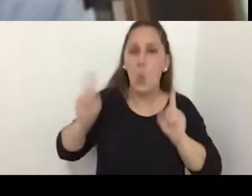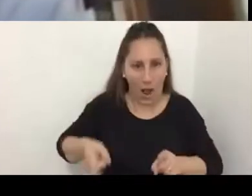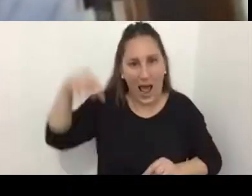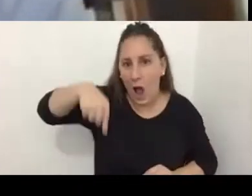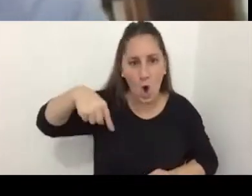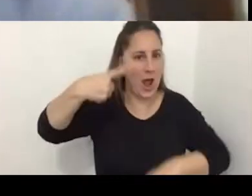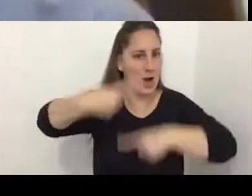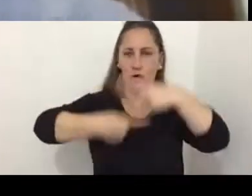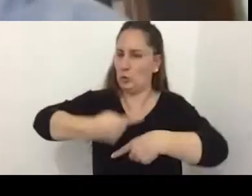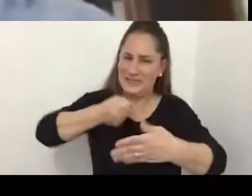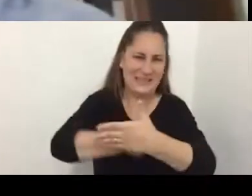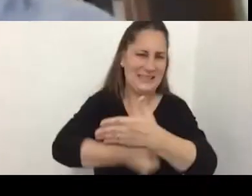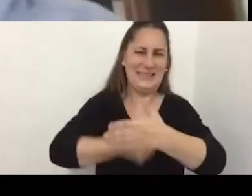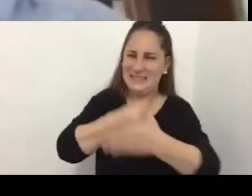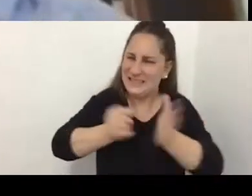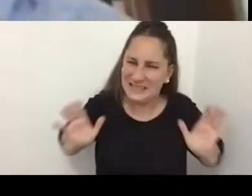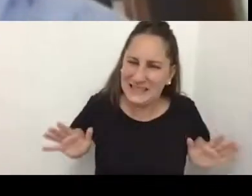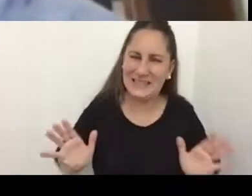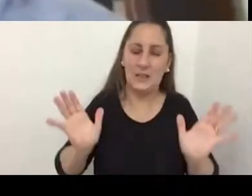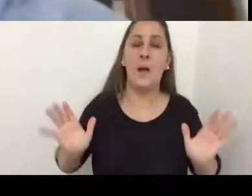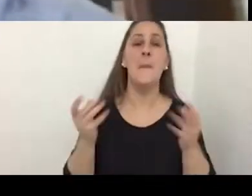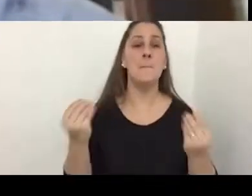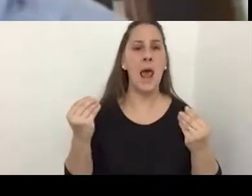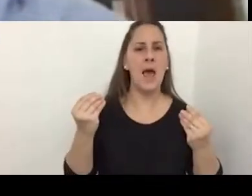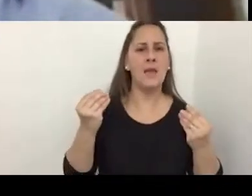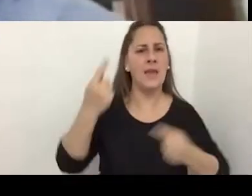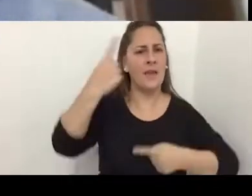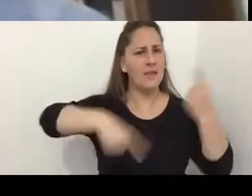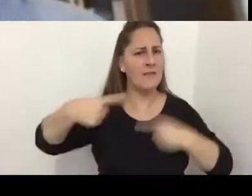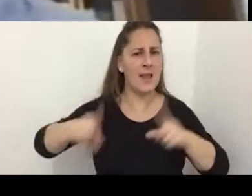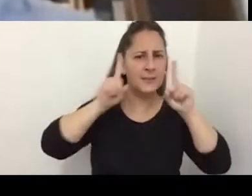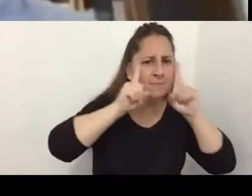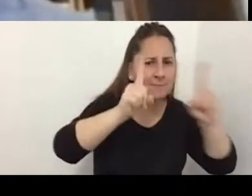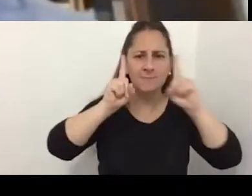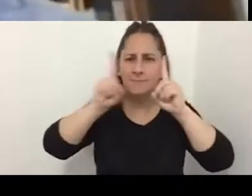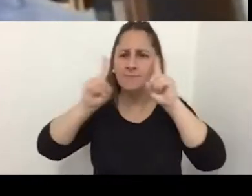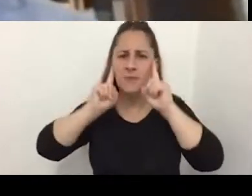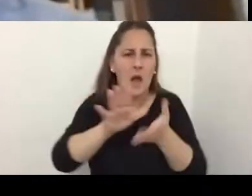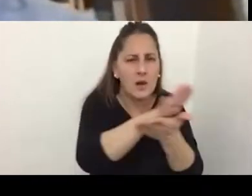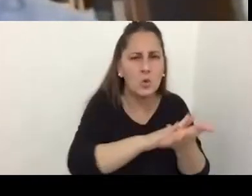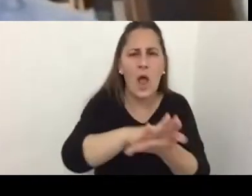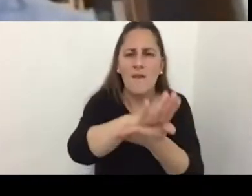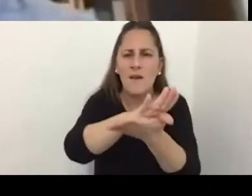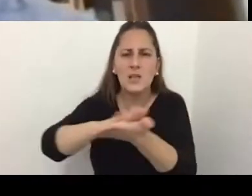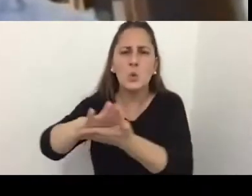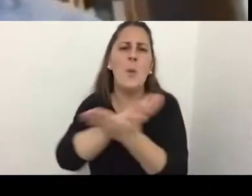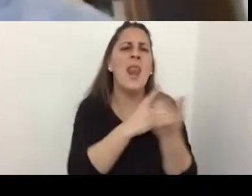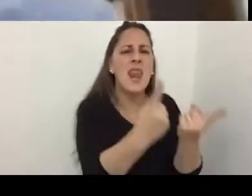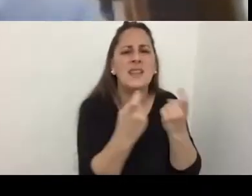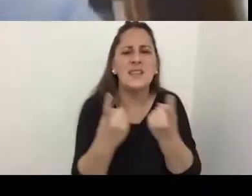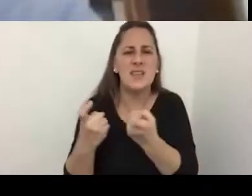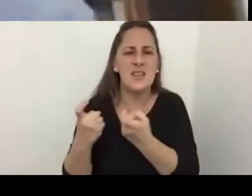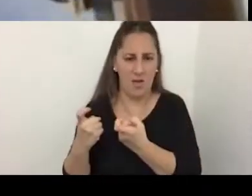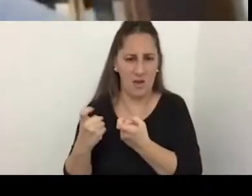adelante para que se vayan atendiendo y resolviendo las necesidades y no